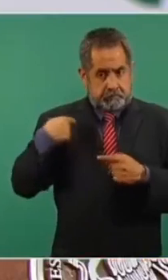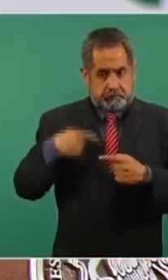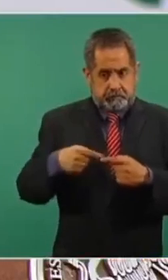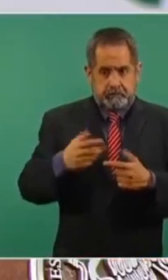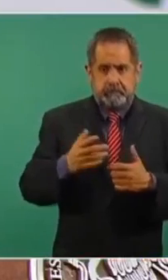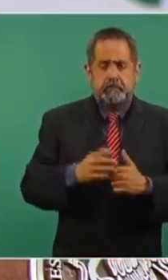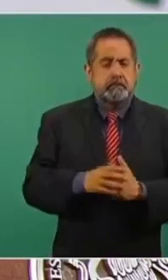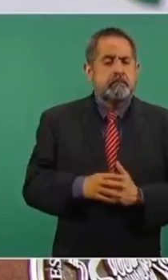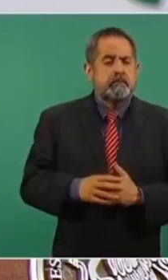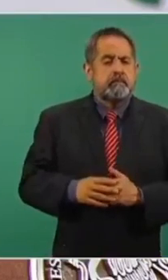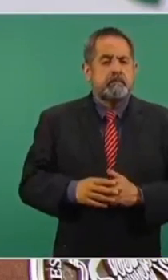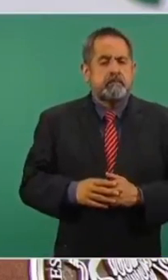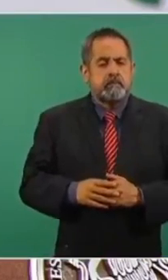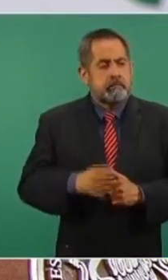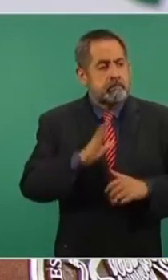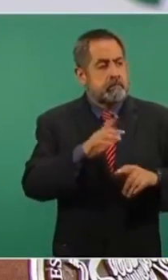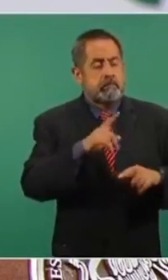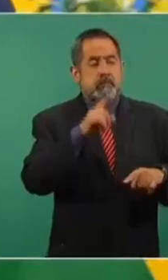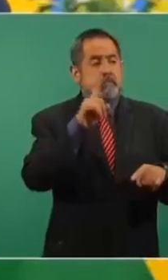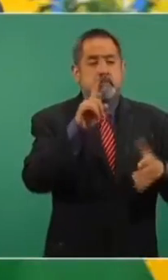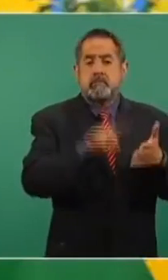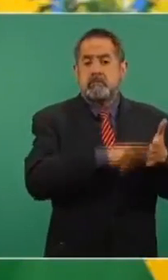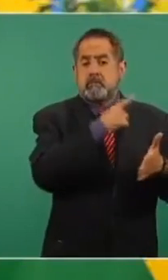se han cancelado